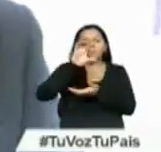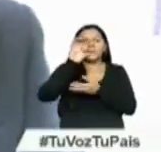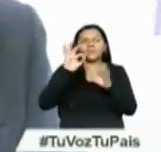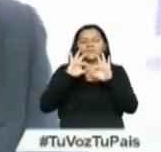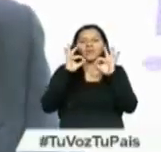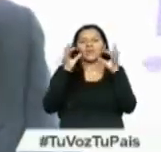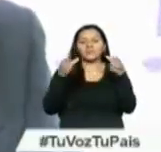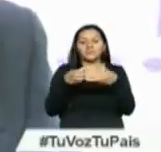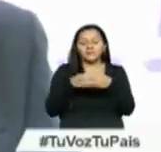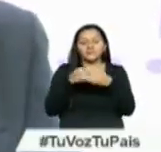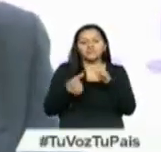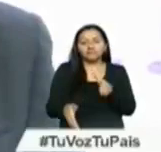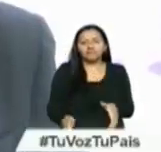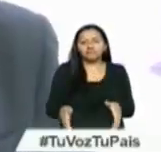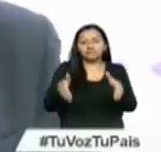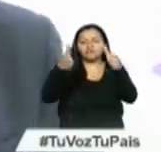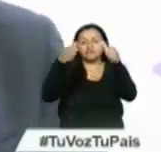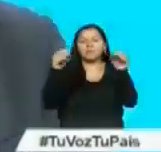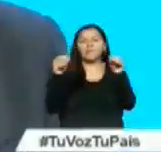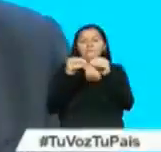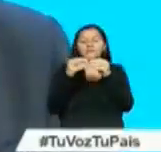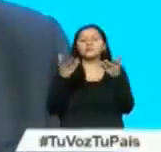familia, y crecer de una manera